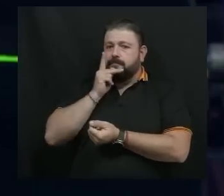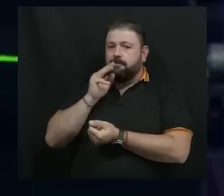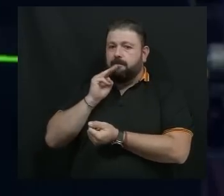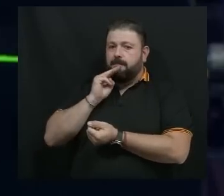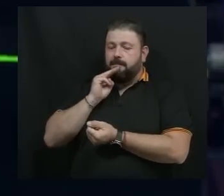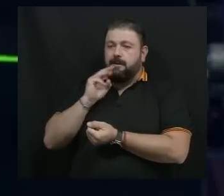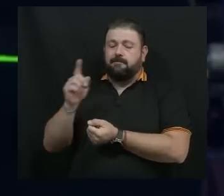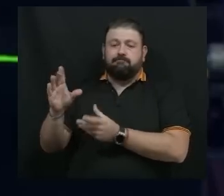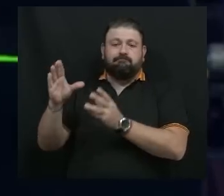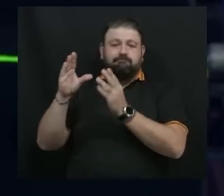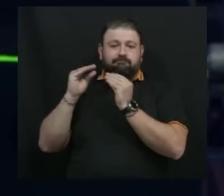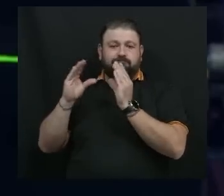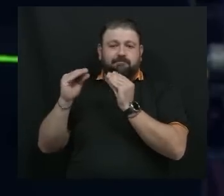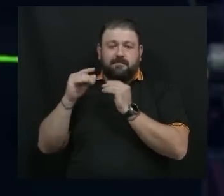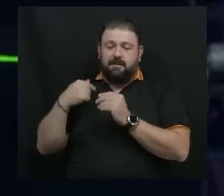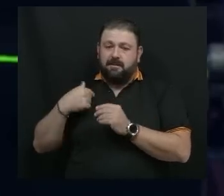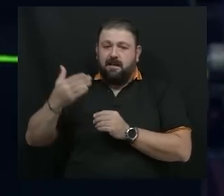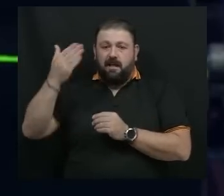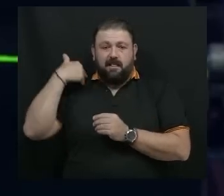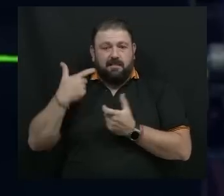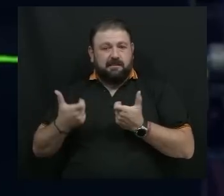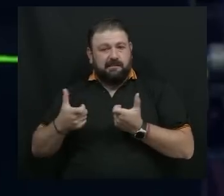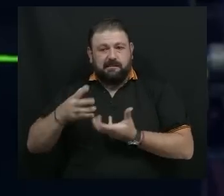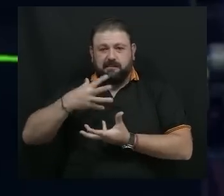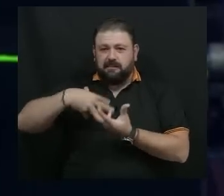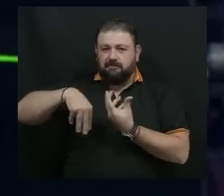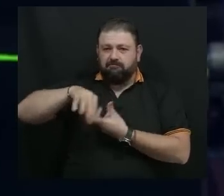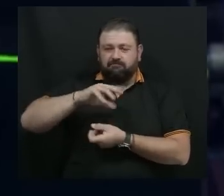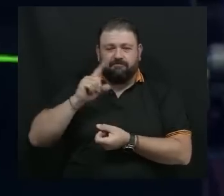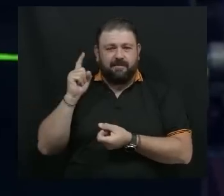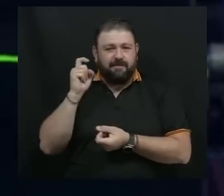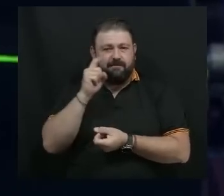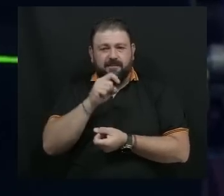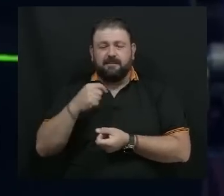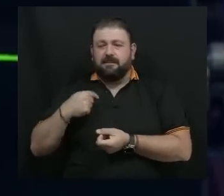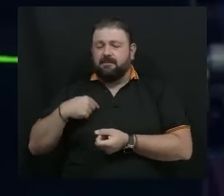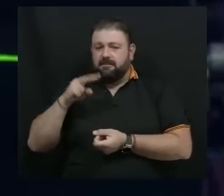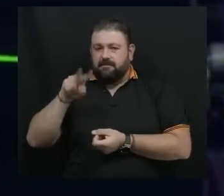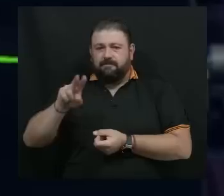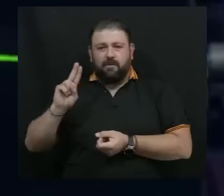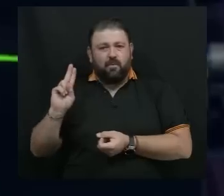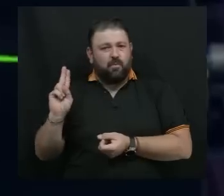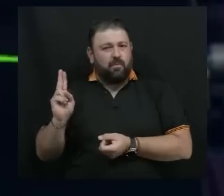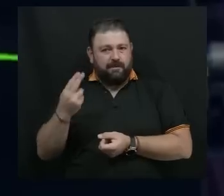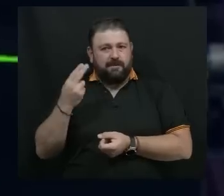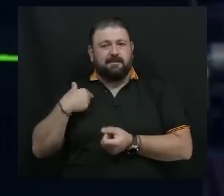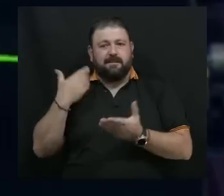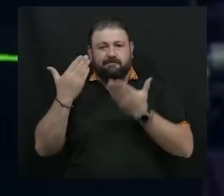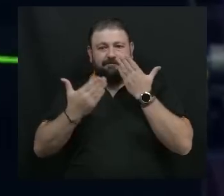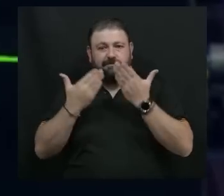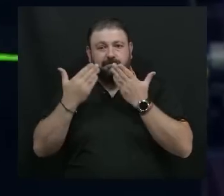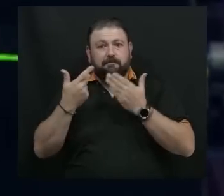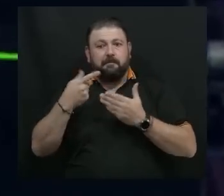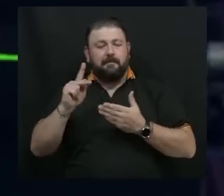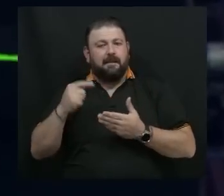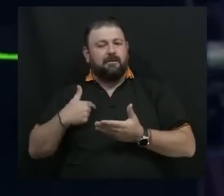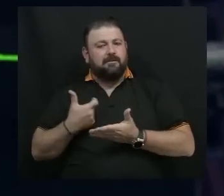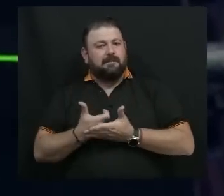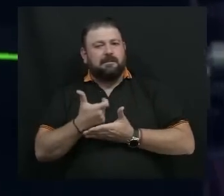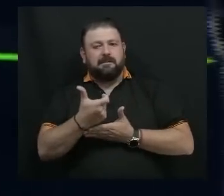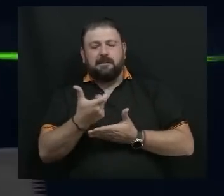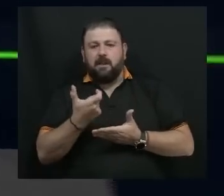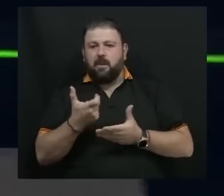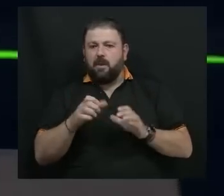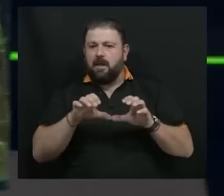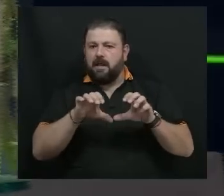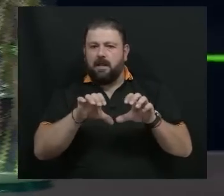Mi familia, yo estaba en la universidad y me urgía generar dinero para poder pagar mi carrera, para poder ayudar